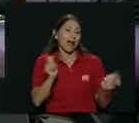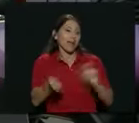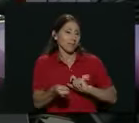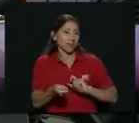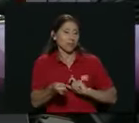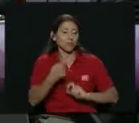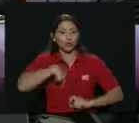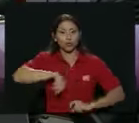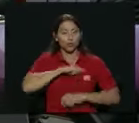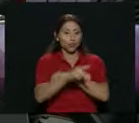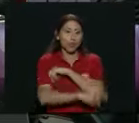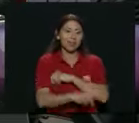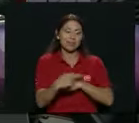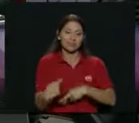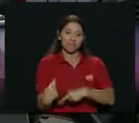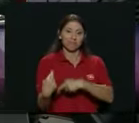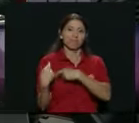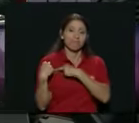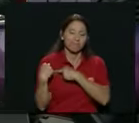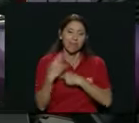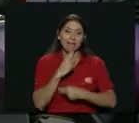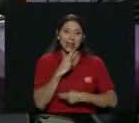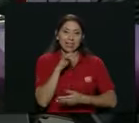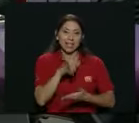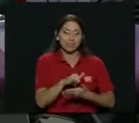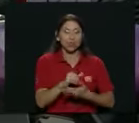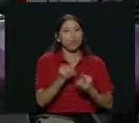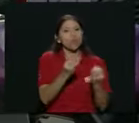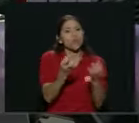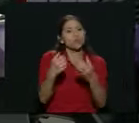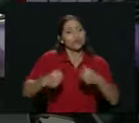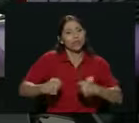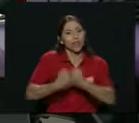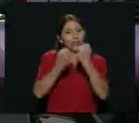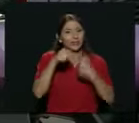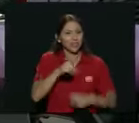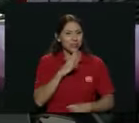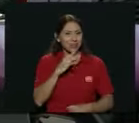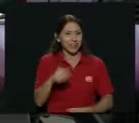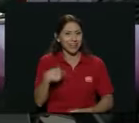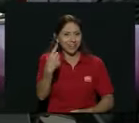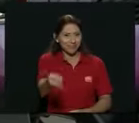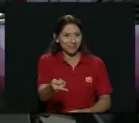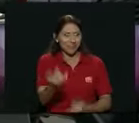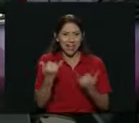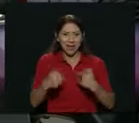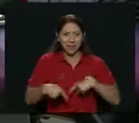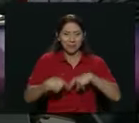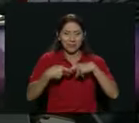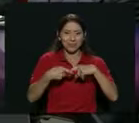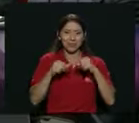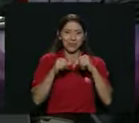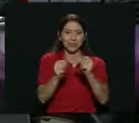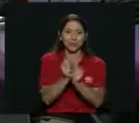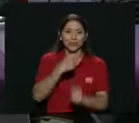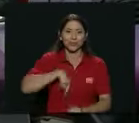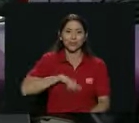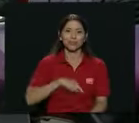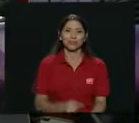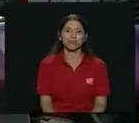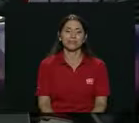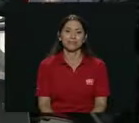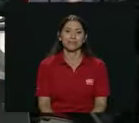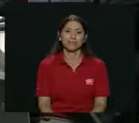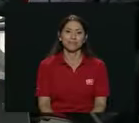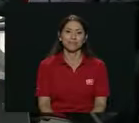como país tenemos la responsabilidad de empezar a hablar sobre esto porque son múltiples los retos que nos involucran, que es de lo que vamos a hablar en el siguiente bloque. Vamos a una pausa,